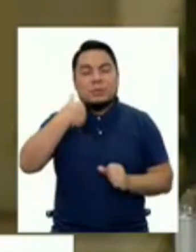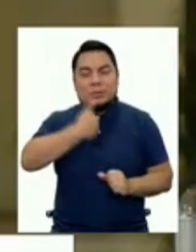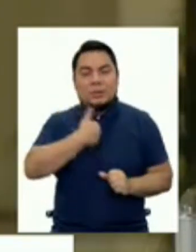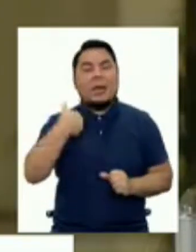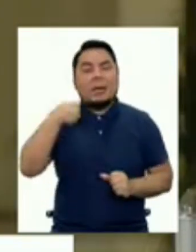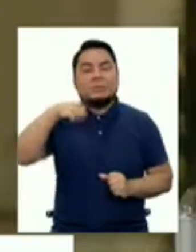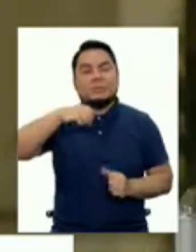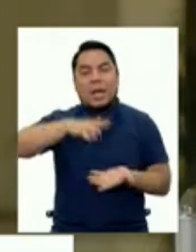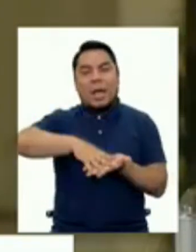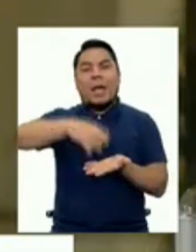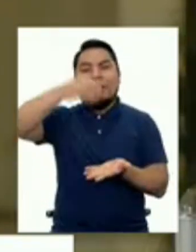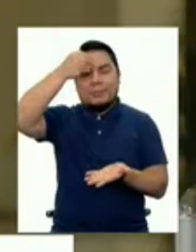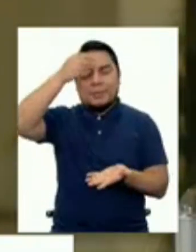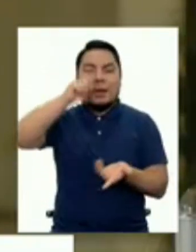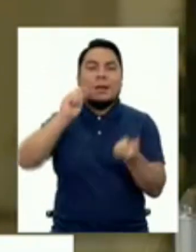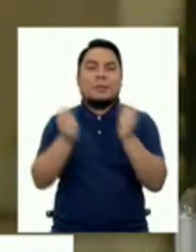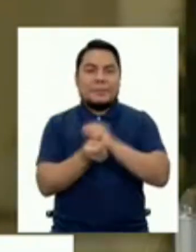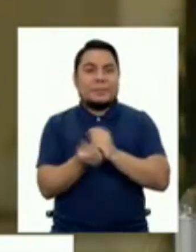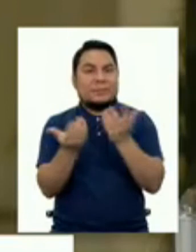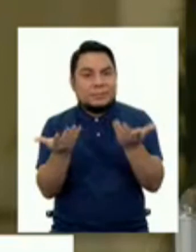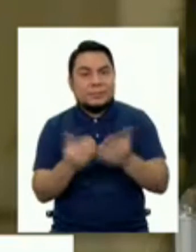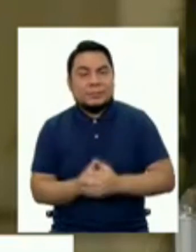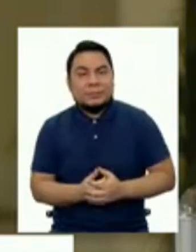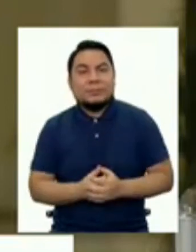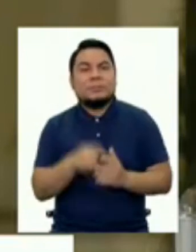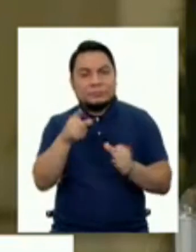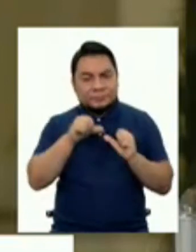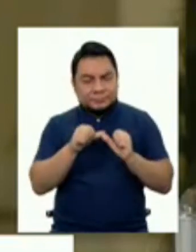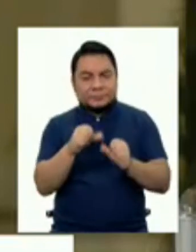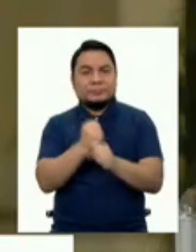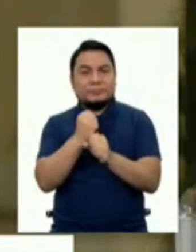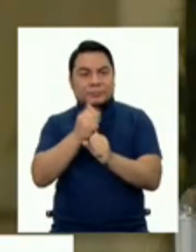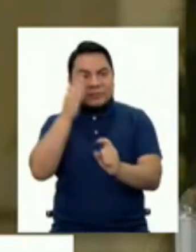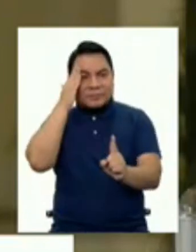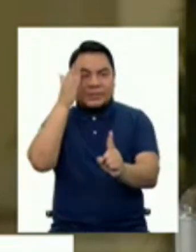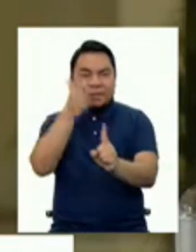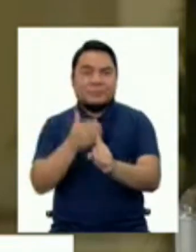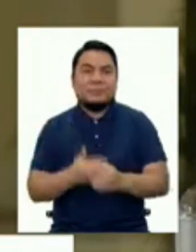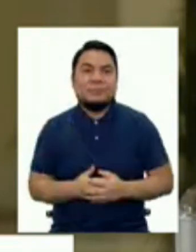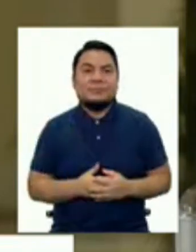lección. Así que sigamos trabajando en esa línea.